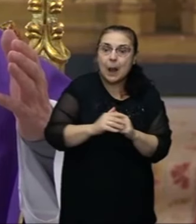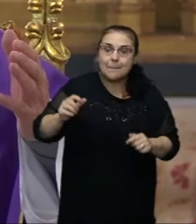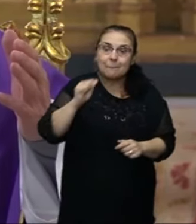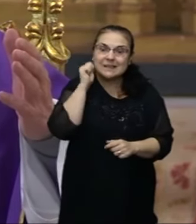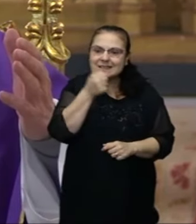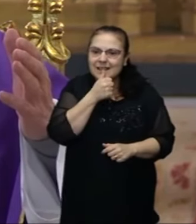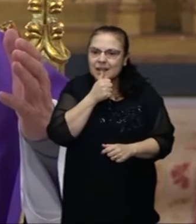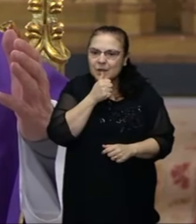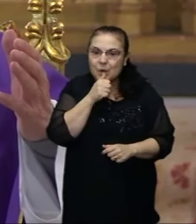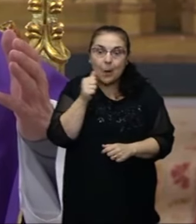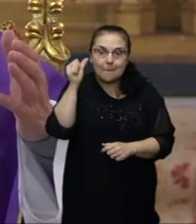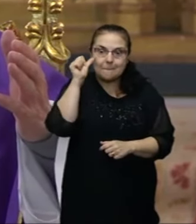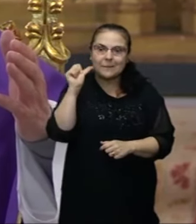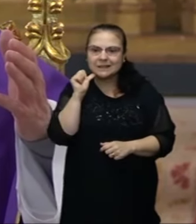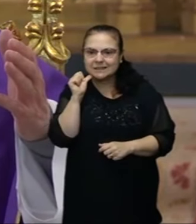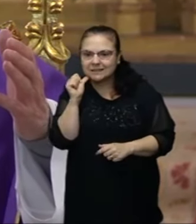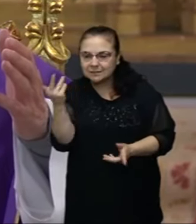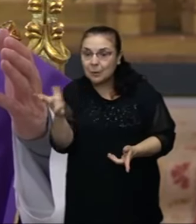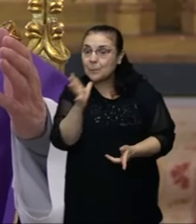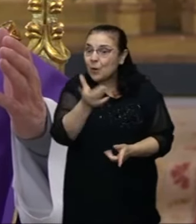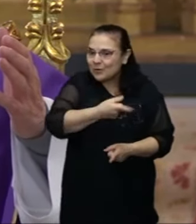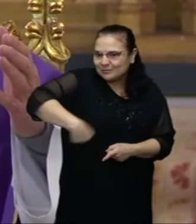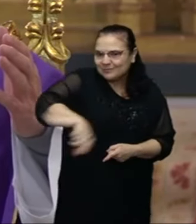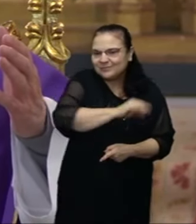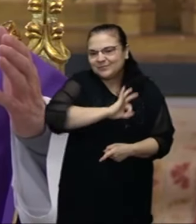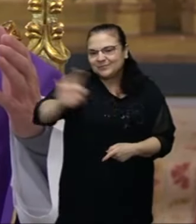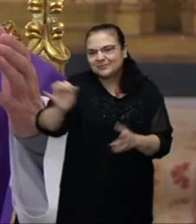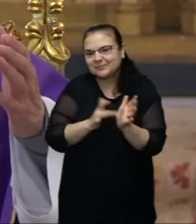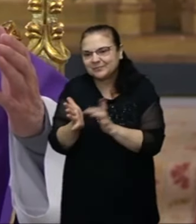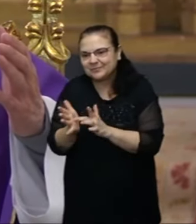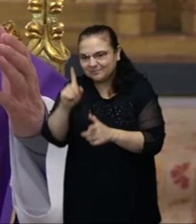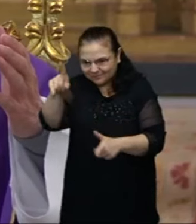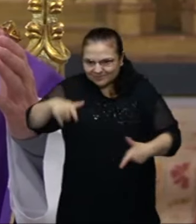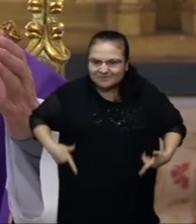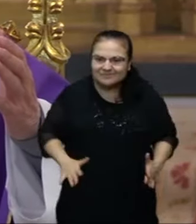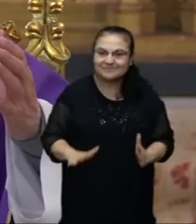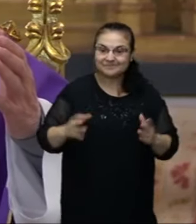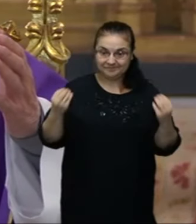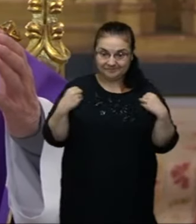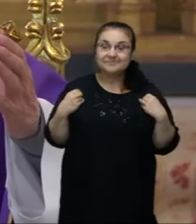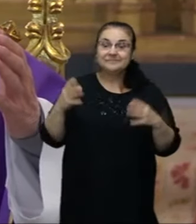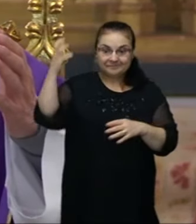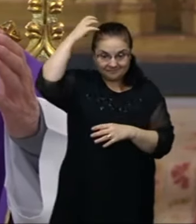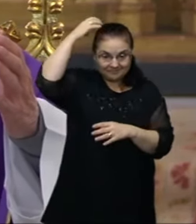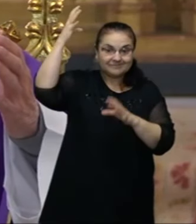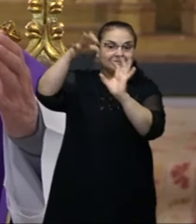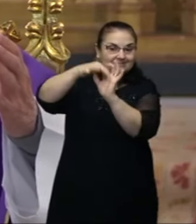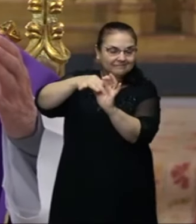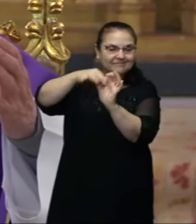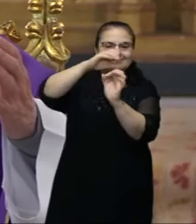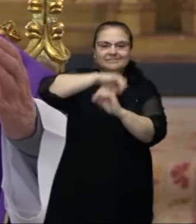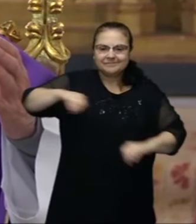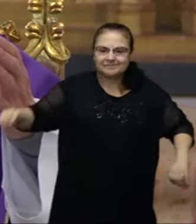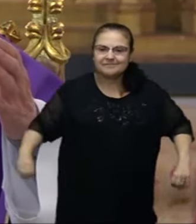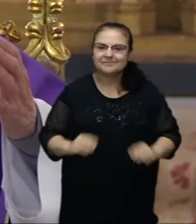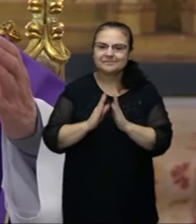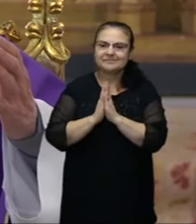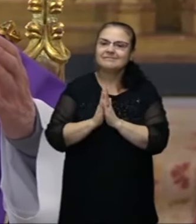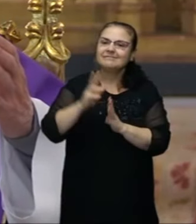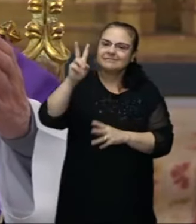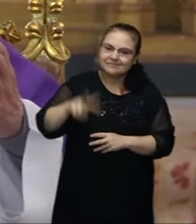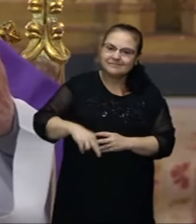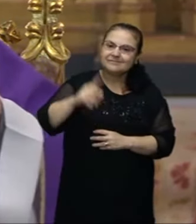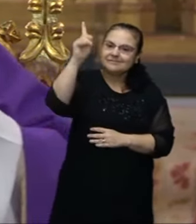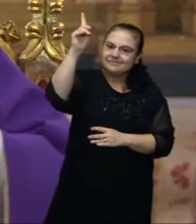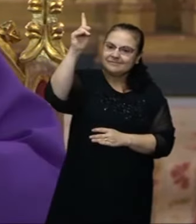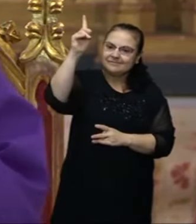de la Encarnación. Por nuestro Señor Jesucristo, tu Hijo, que vive y reina contigo en la unidad del Espíritu